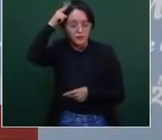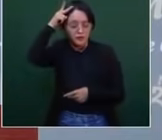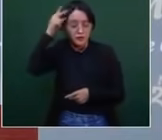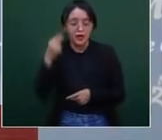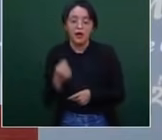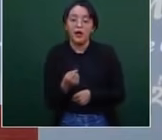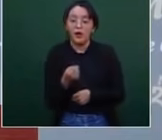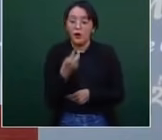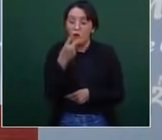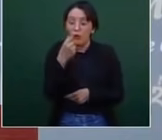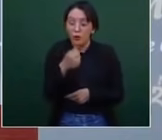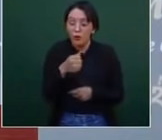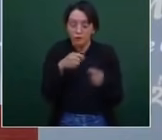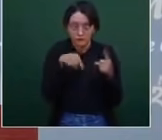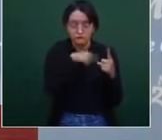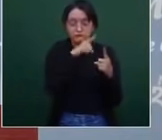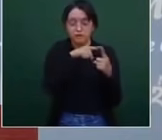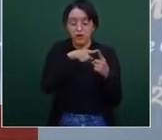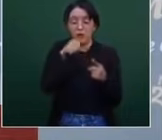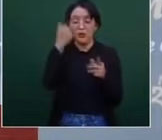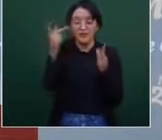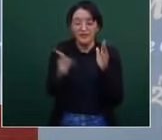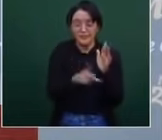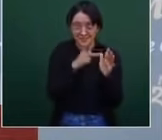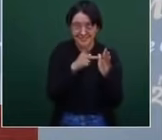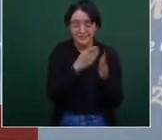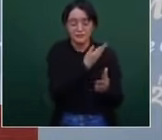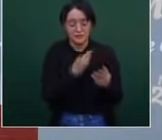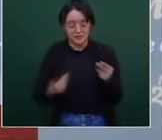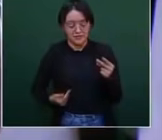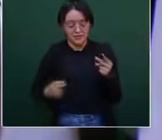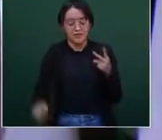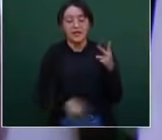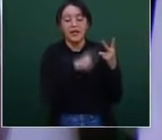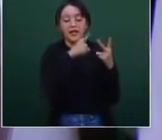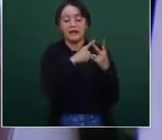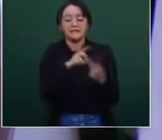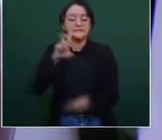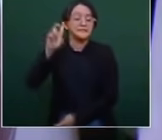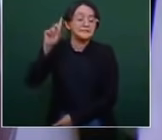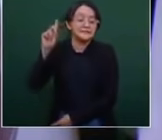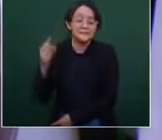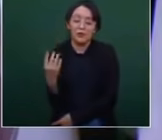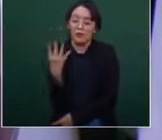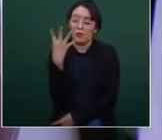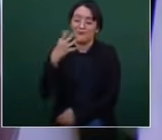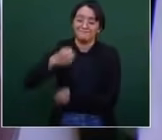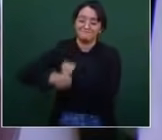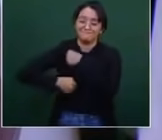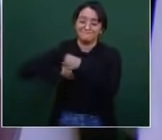México. Porfirio Díaz, 34 años en el poder.